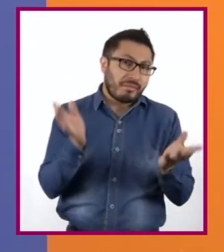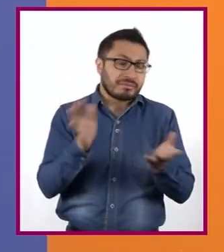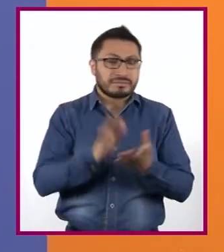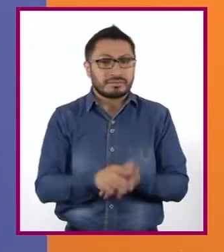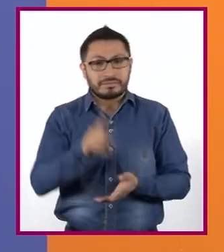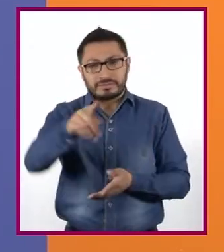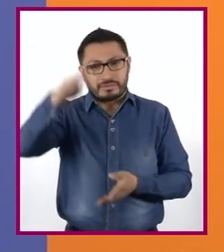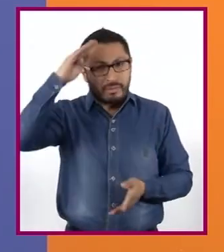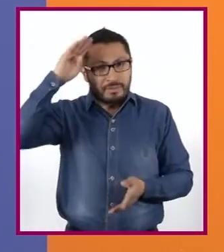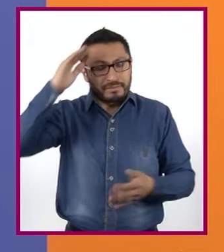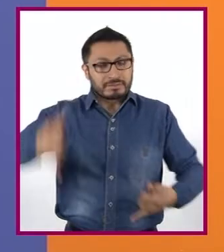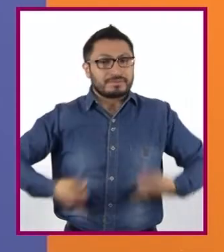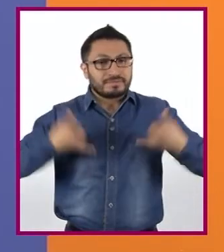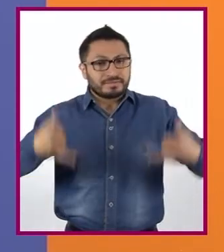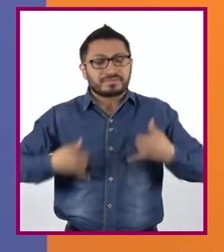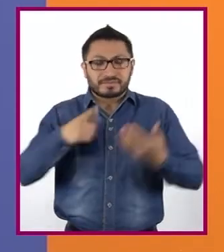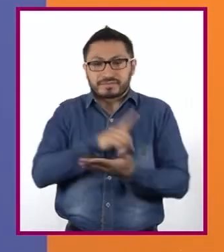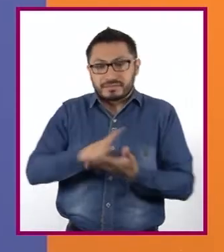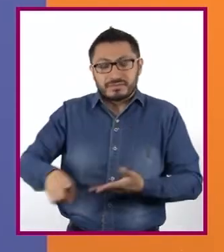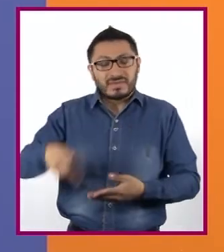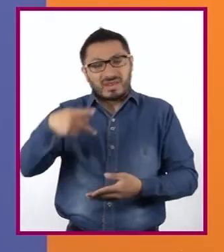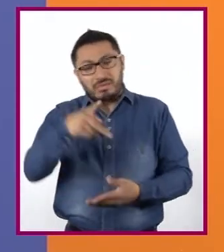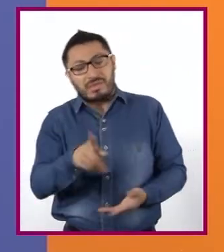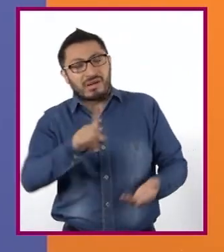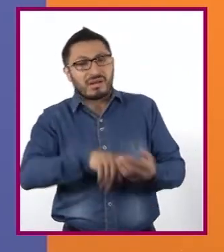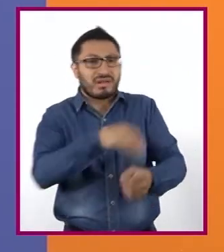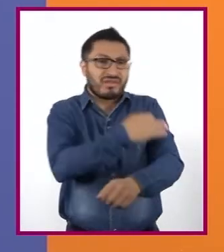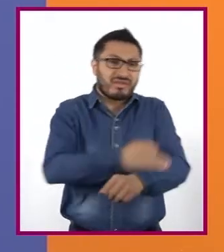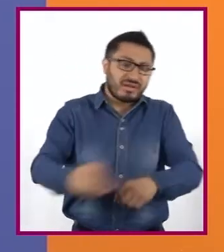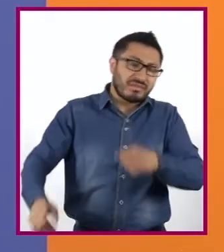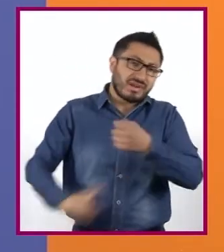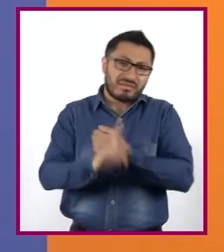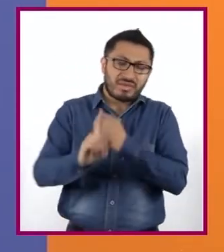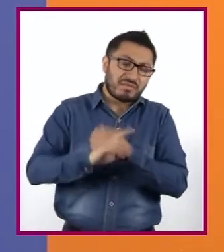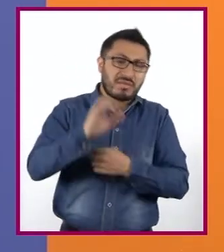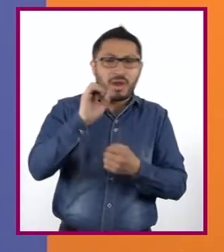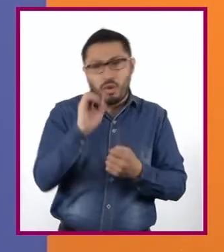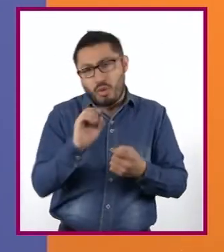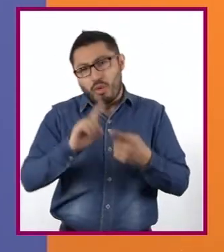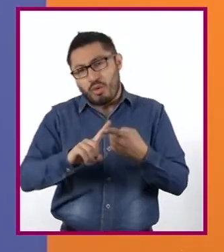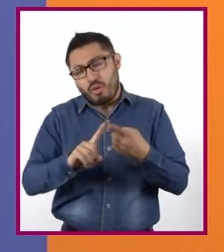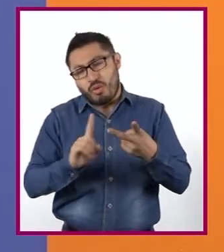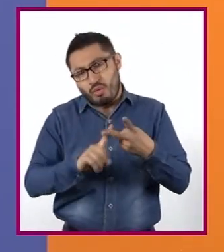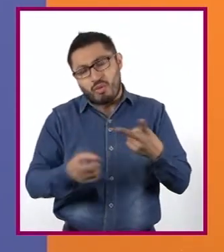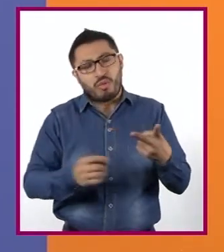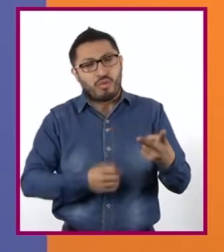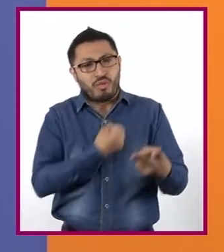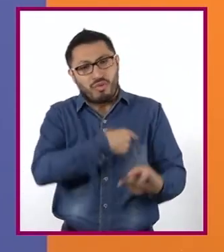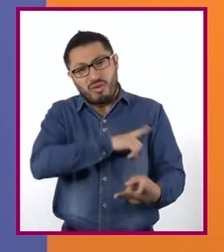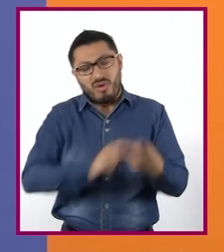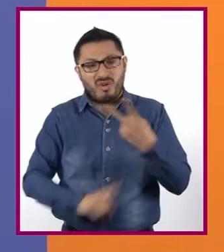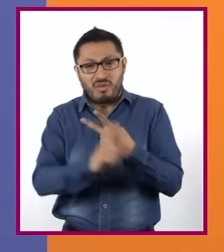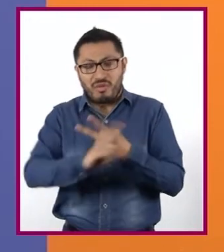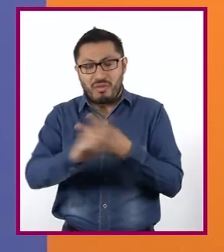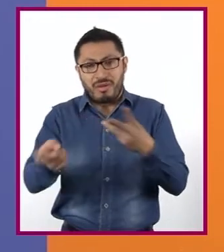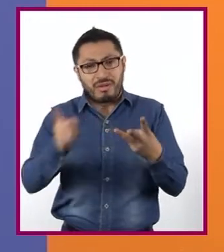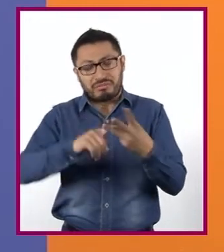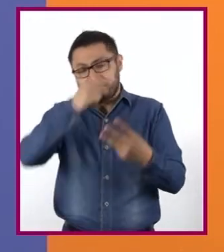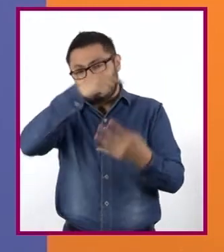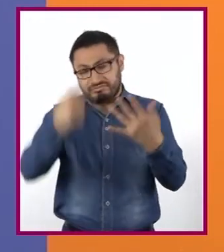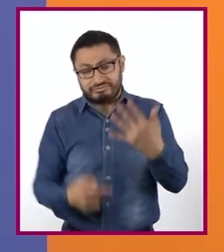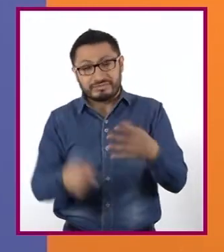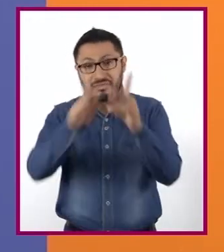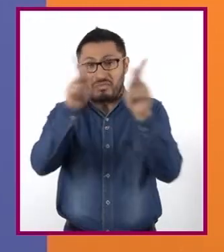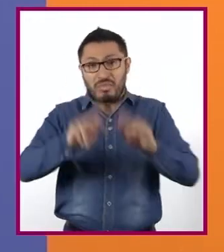este derecho y tienen problemas familiares, de salud o económicos. Es posible que esto los distraiga, pues son cosas que se